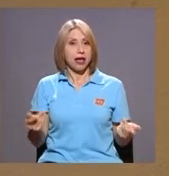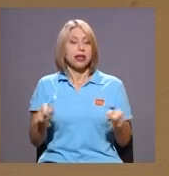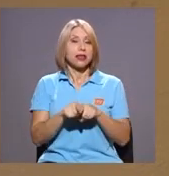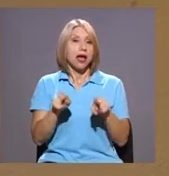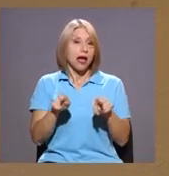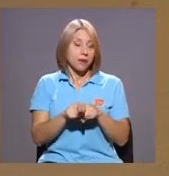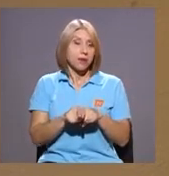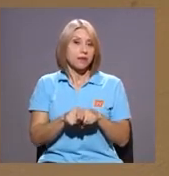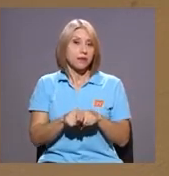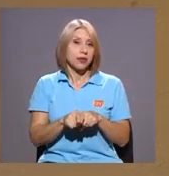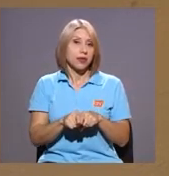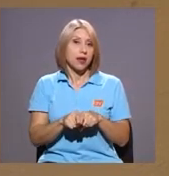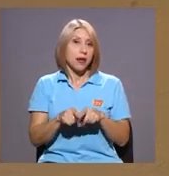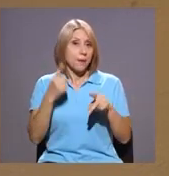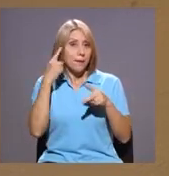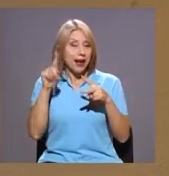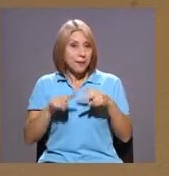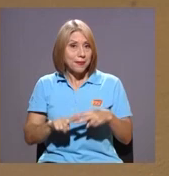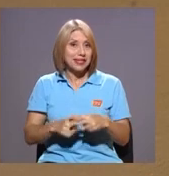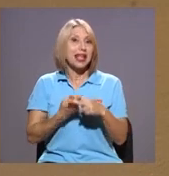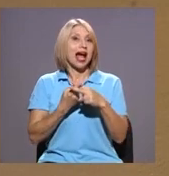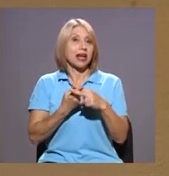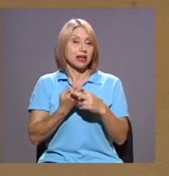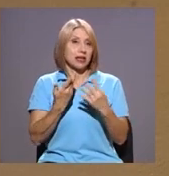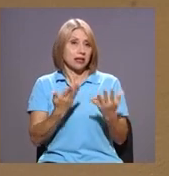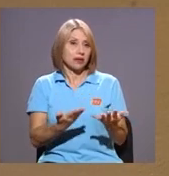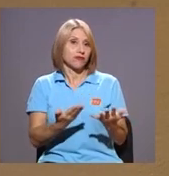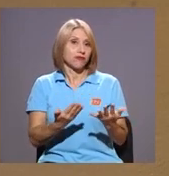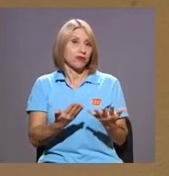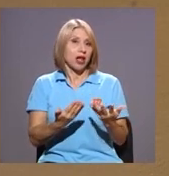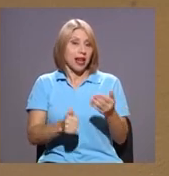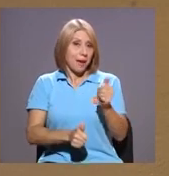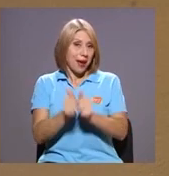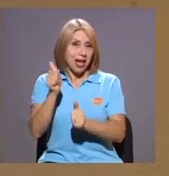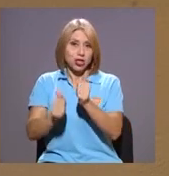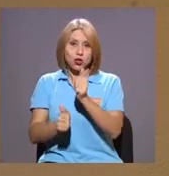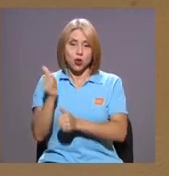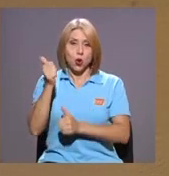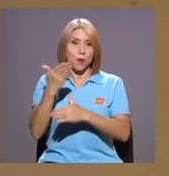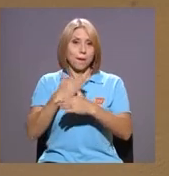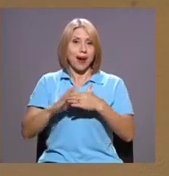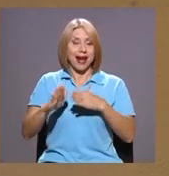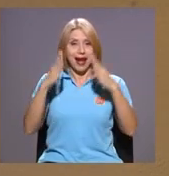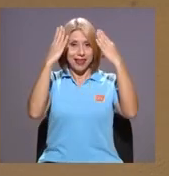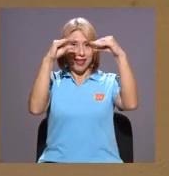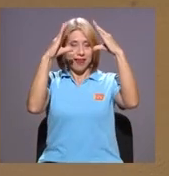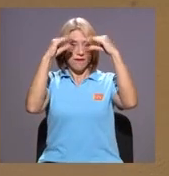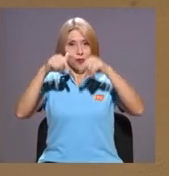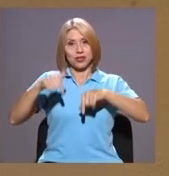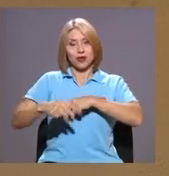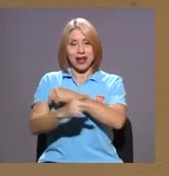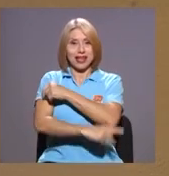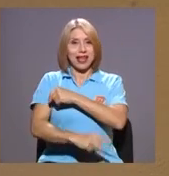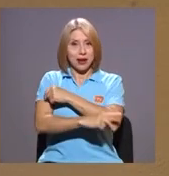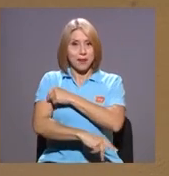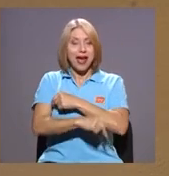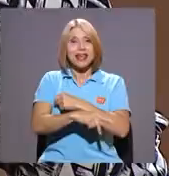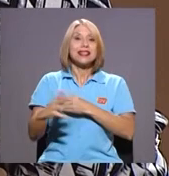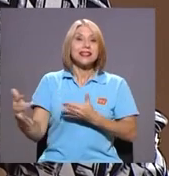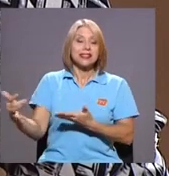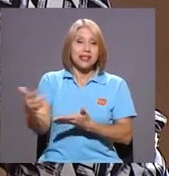de manera que para empezar un cantón es un, pero la mayor parte de la información en el país se recoge en esos